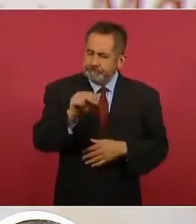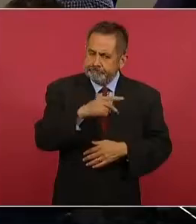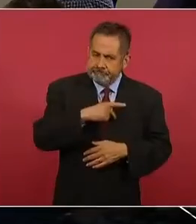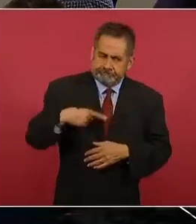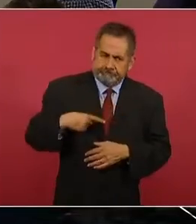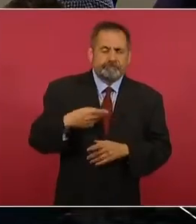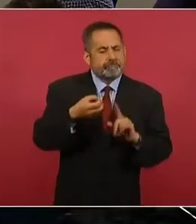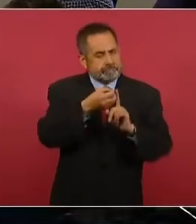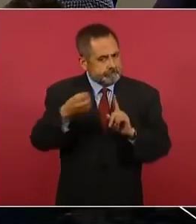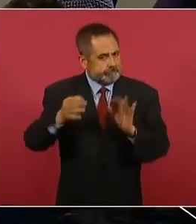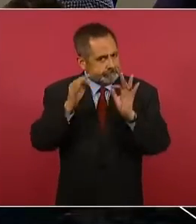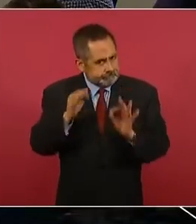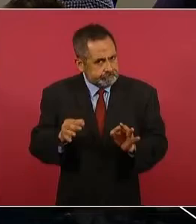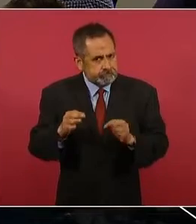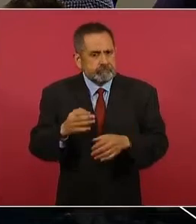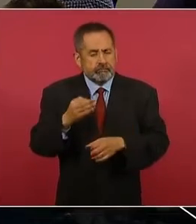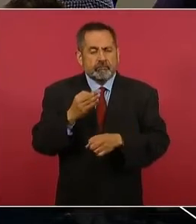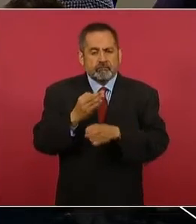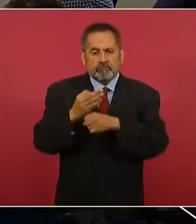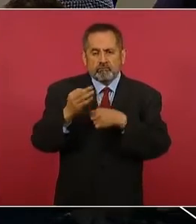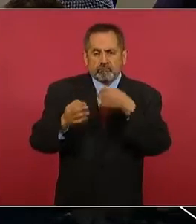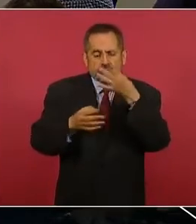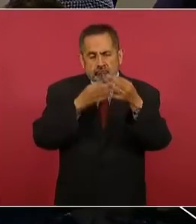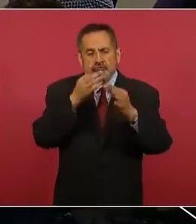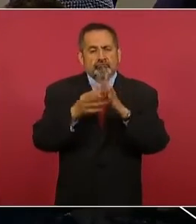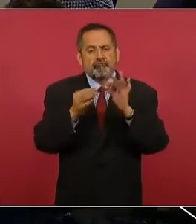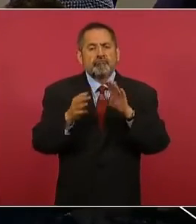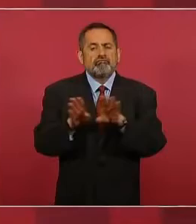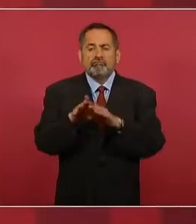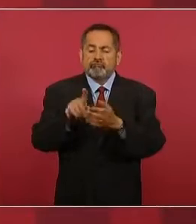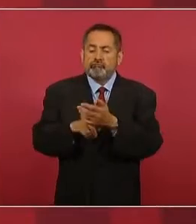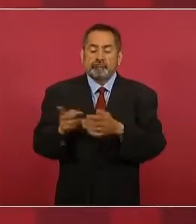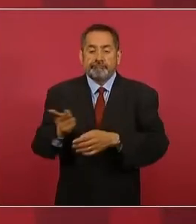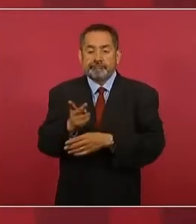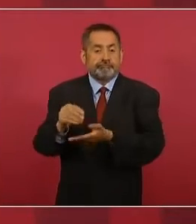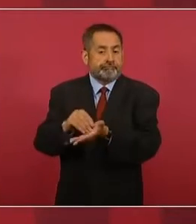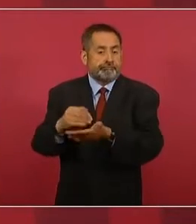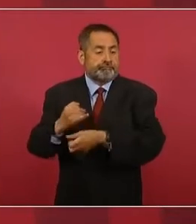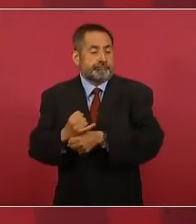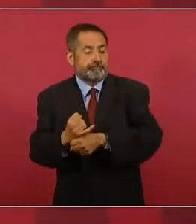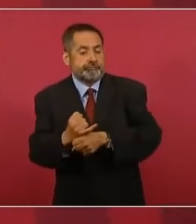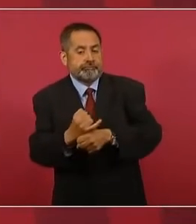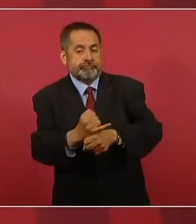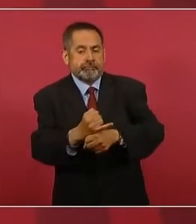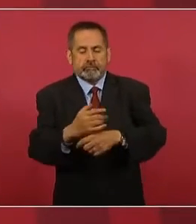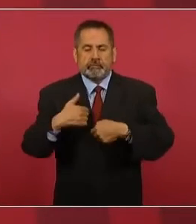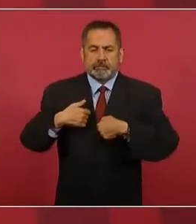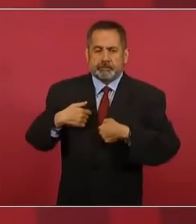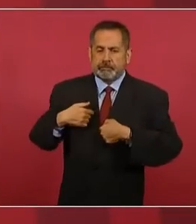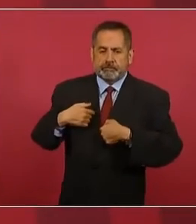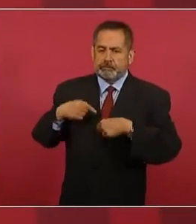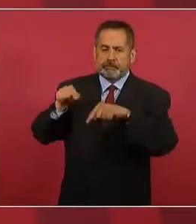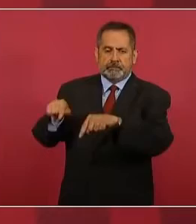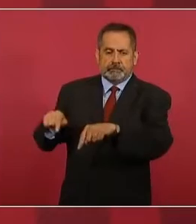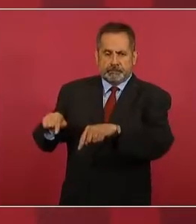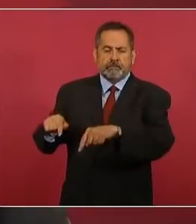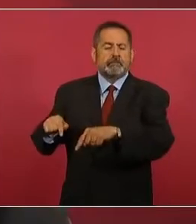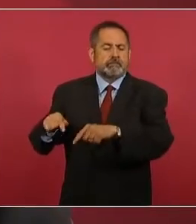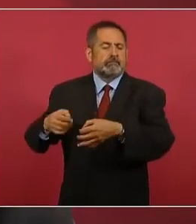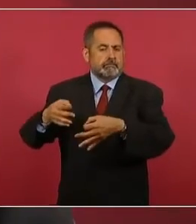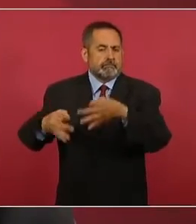informamos o damos a conocer un trabajo o una investigación que corresponde a las autoridades